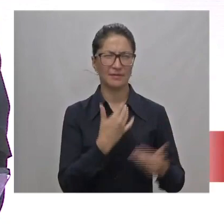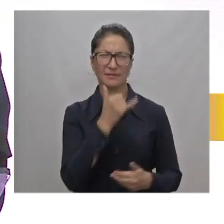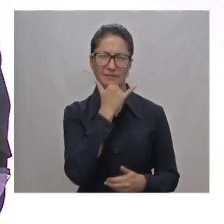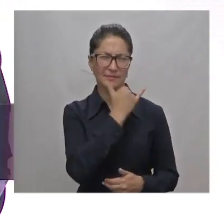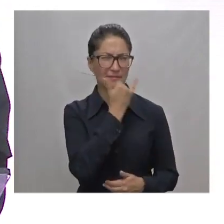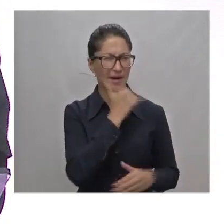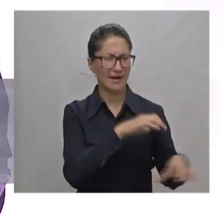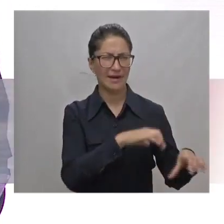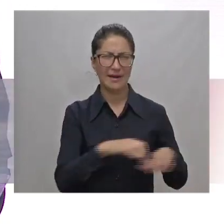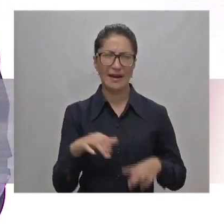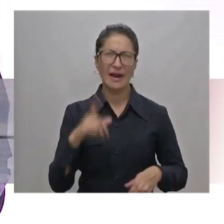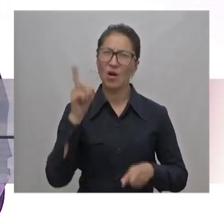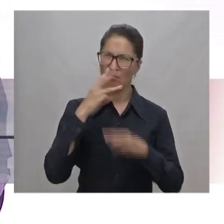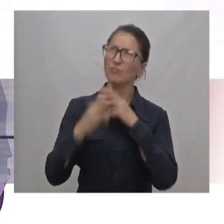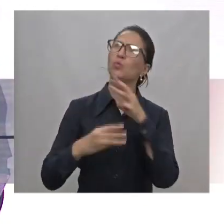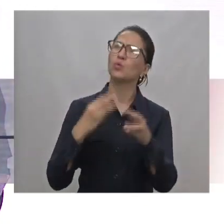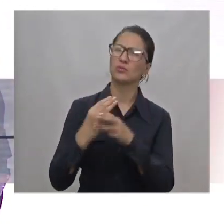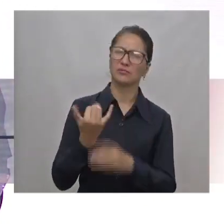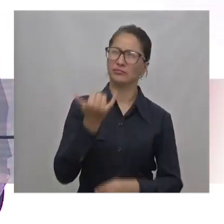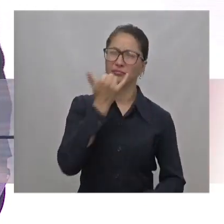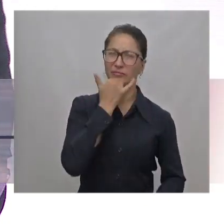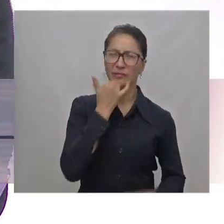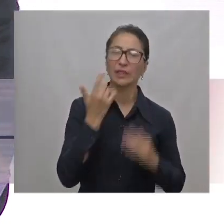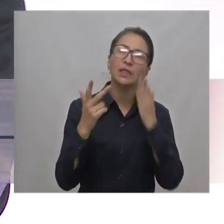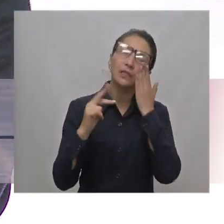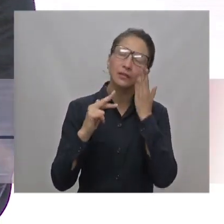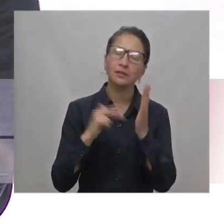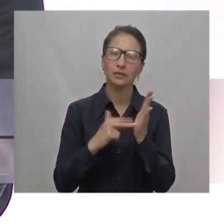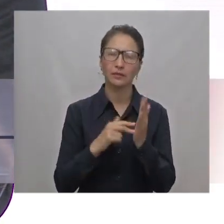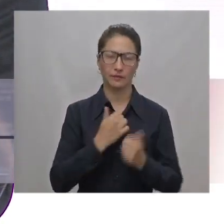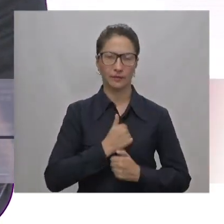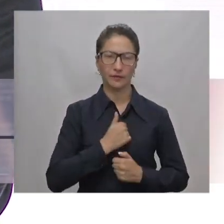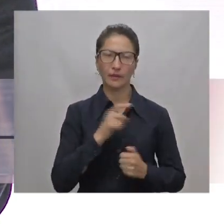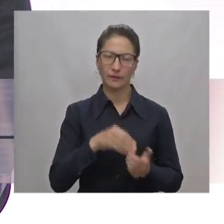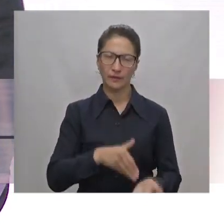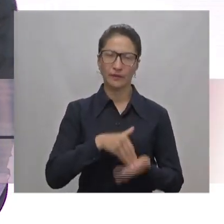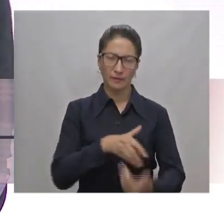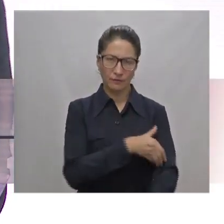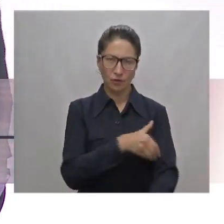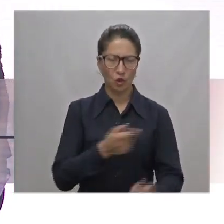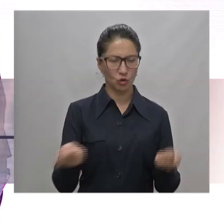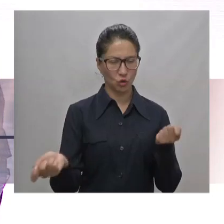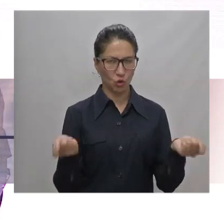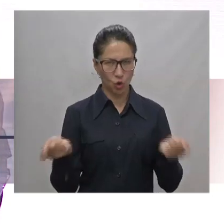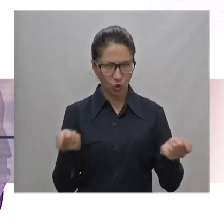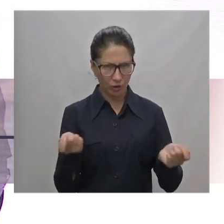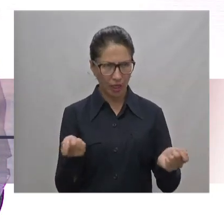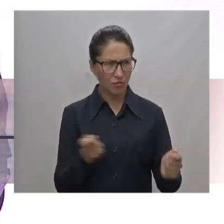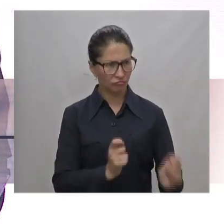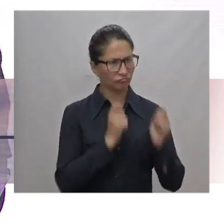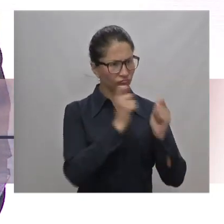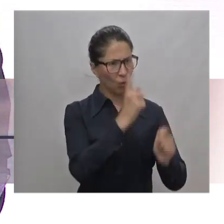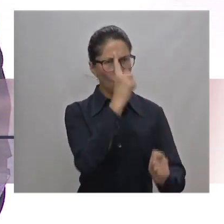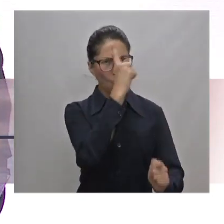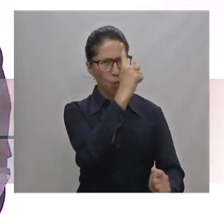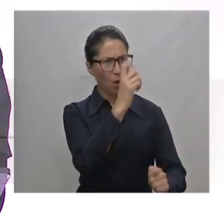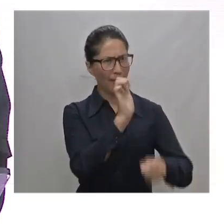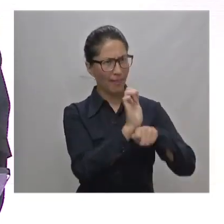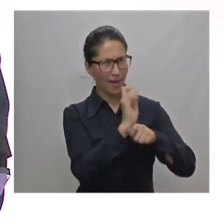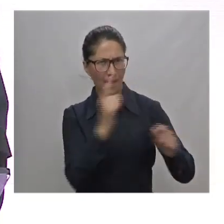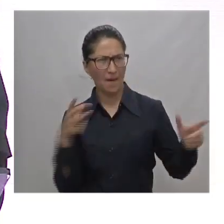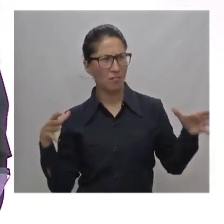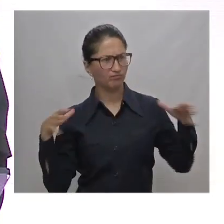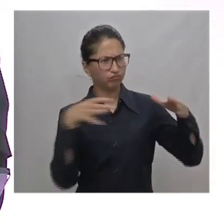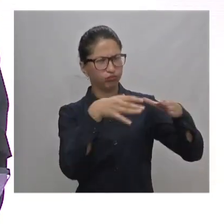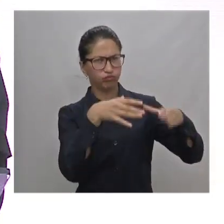en ningún país del mundo. Esa reforma encuentra su mayor virtud en el fortalecimiento del control. Con la creación de